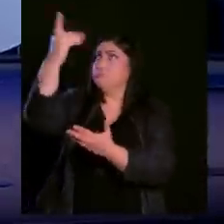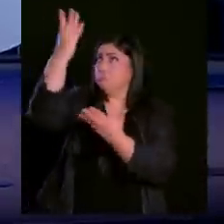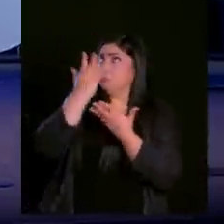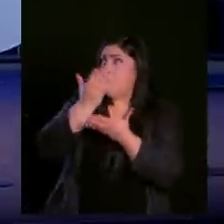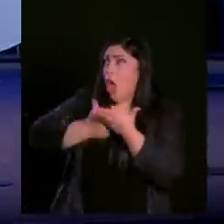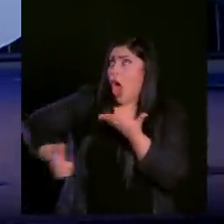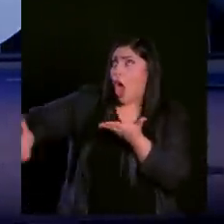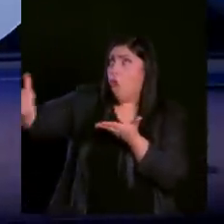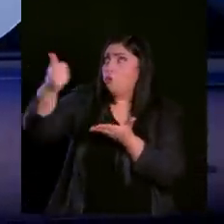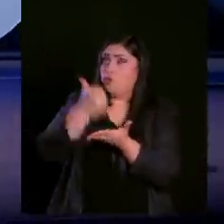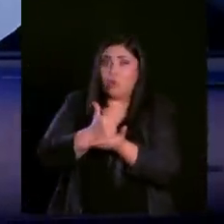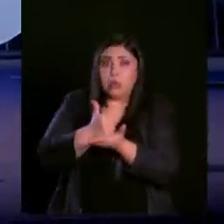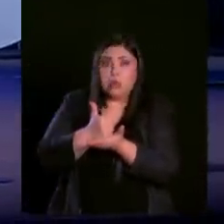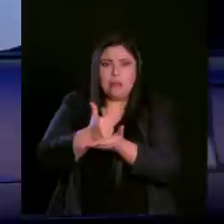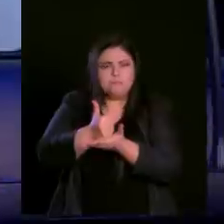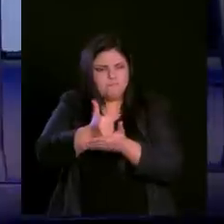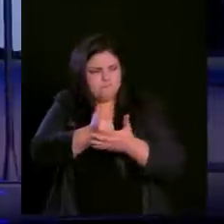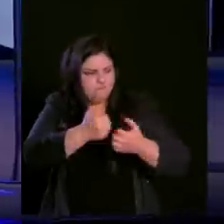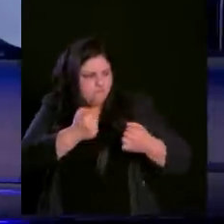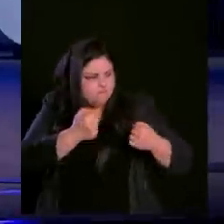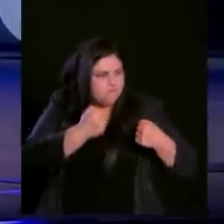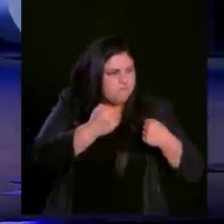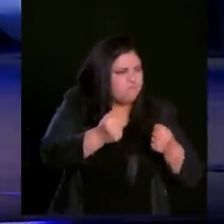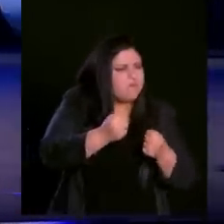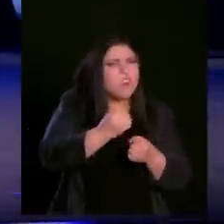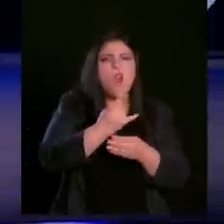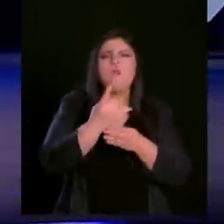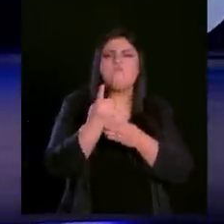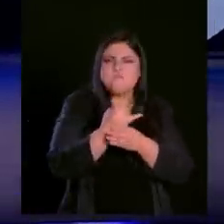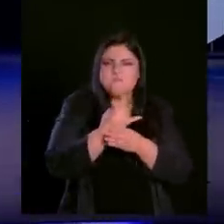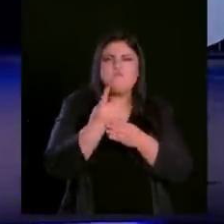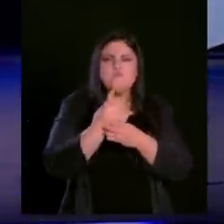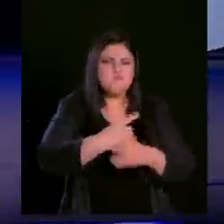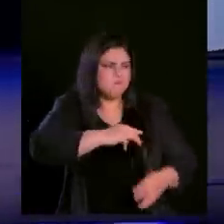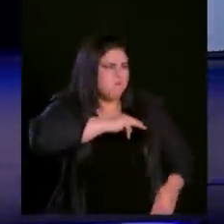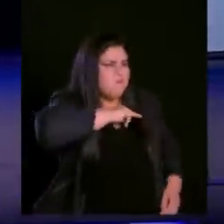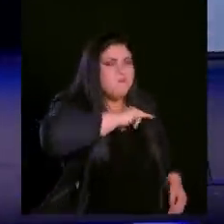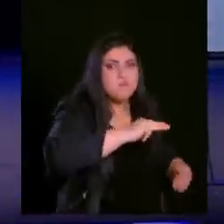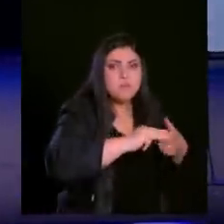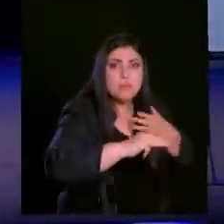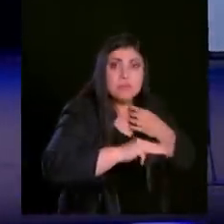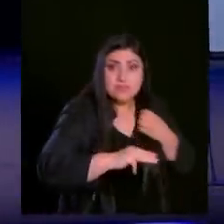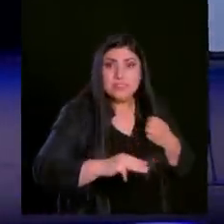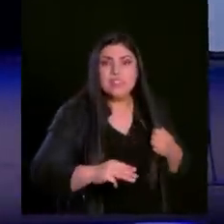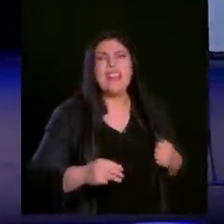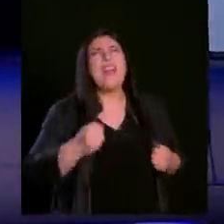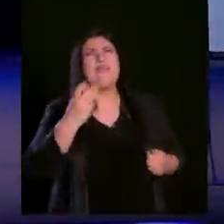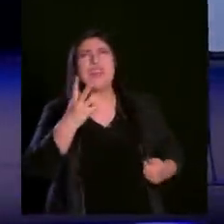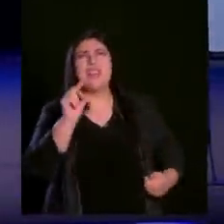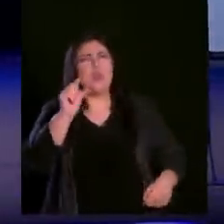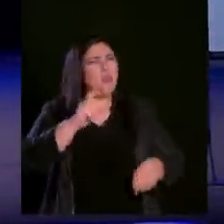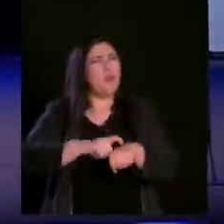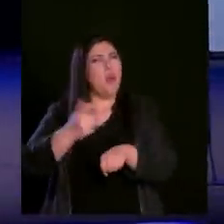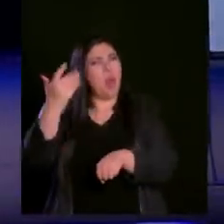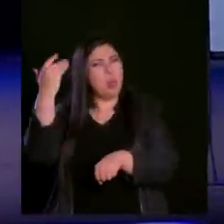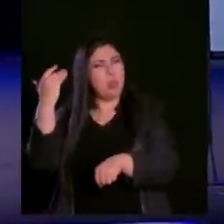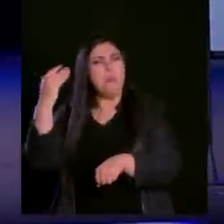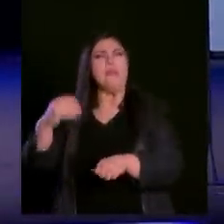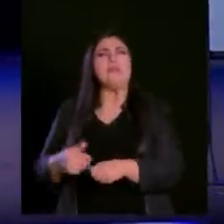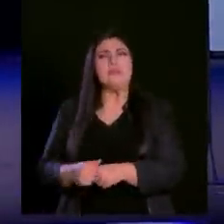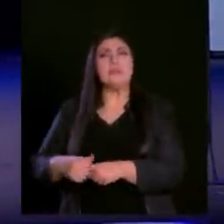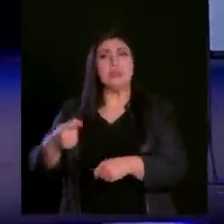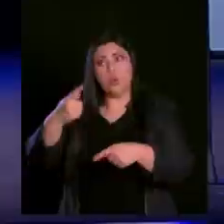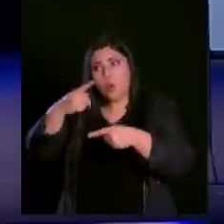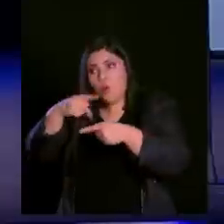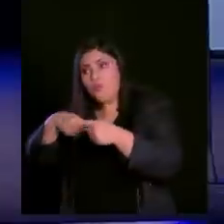y te enfrentas con aquello que se deja venir hace poco estuve orando en un hospital por el hijo de una persona y la mamá nos contaba que